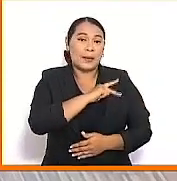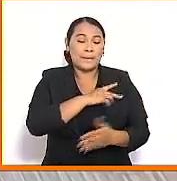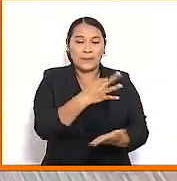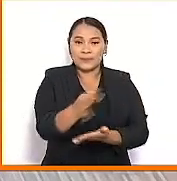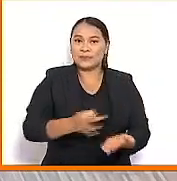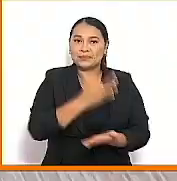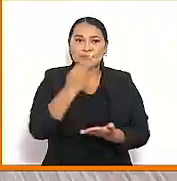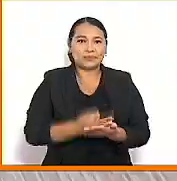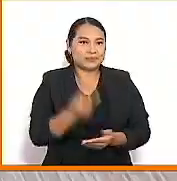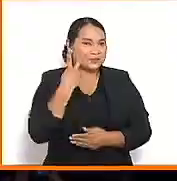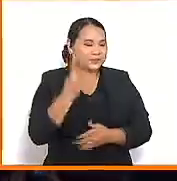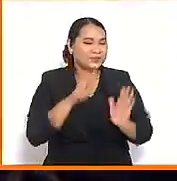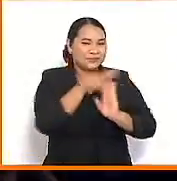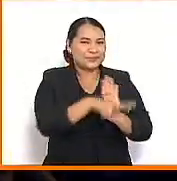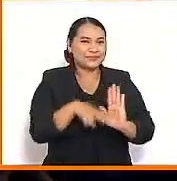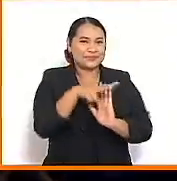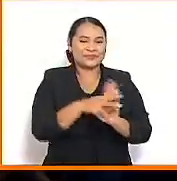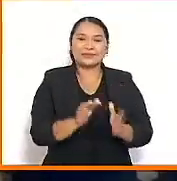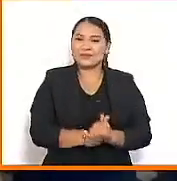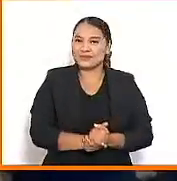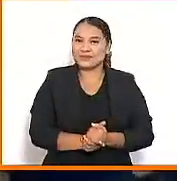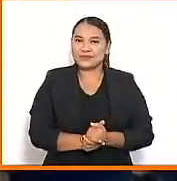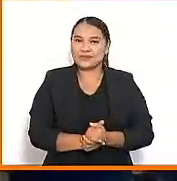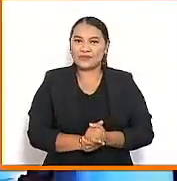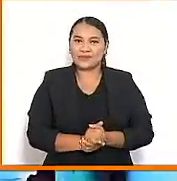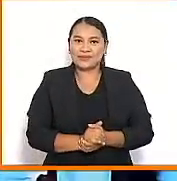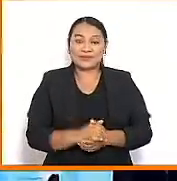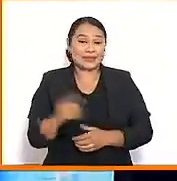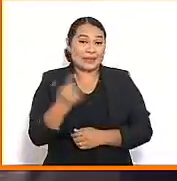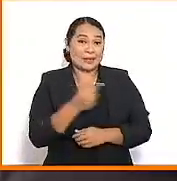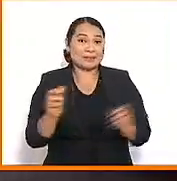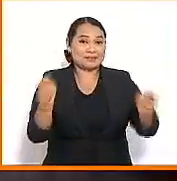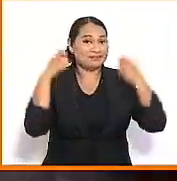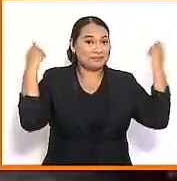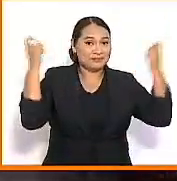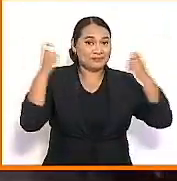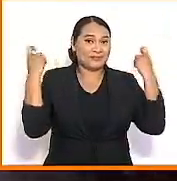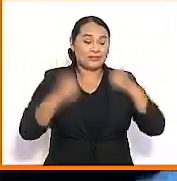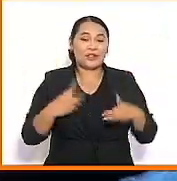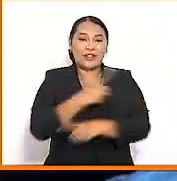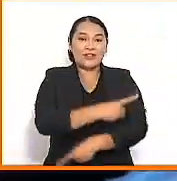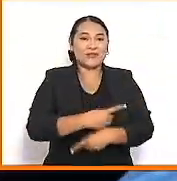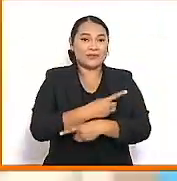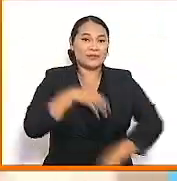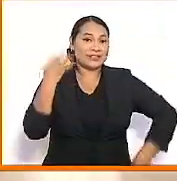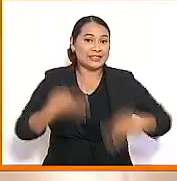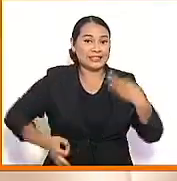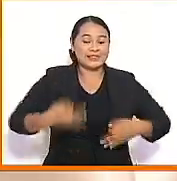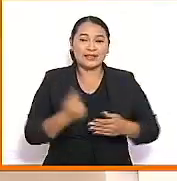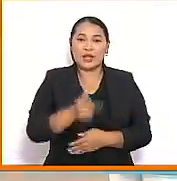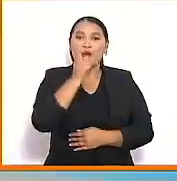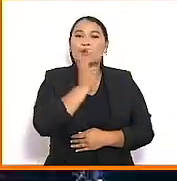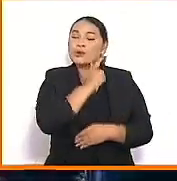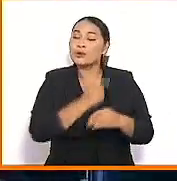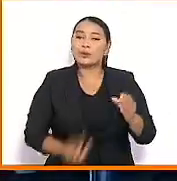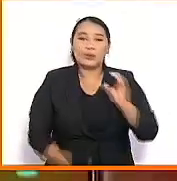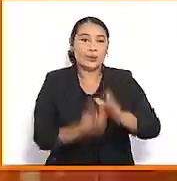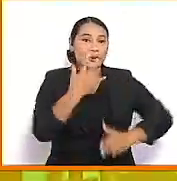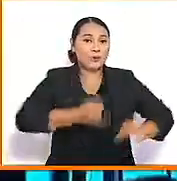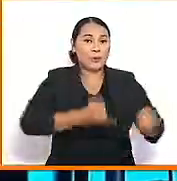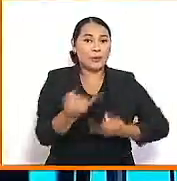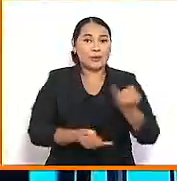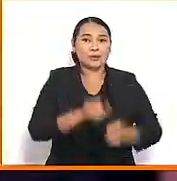Tegucigalpa. Miremos. En un ambiente lleno de sorpresas, alegría y diversión, Loto trae el nuevo Juga